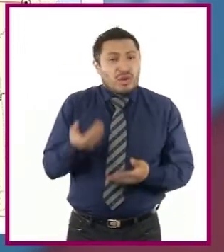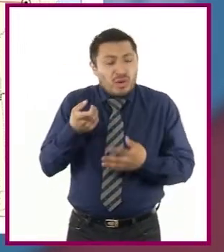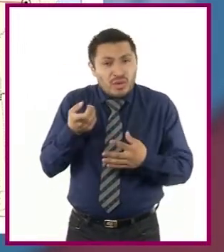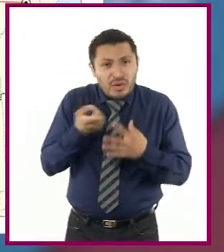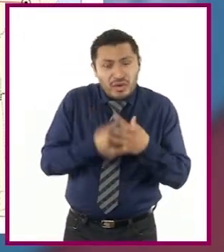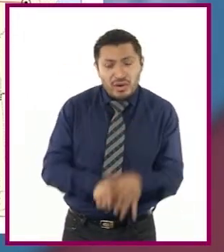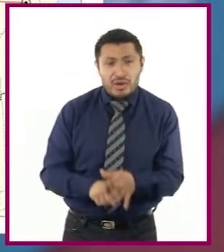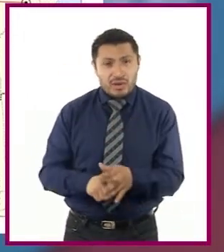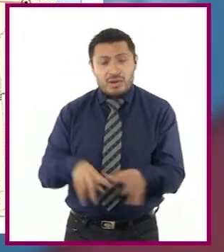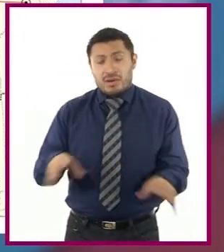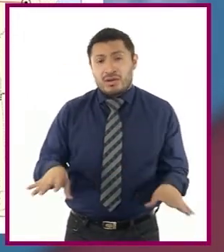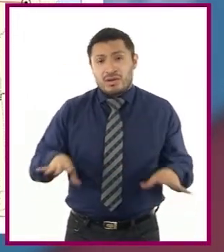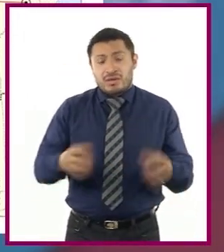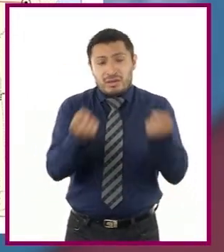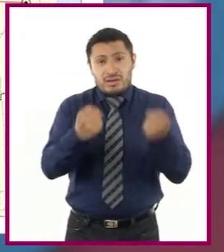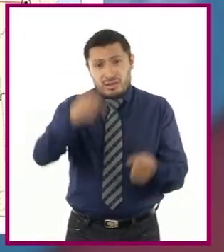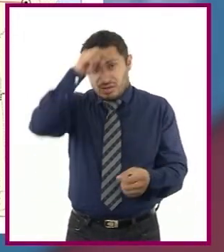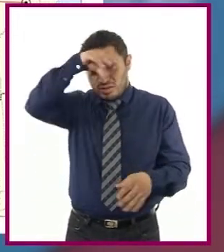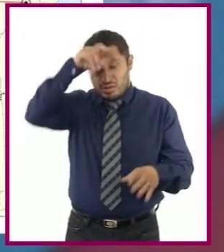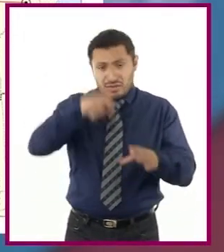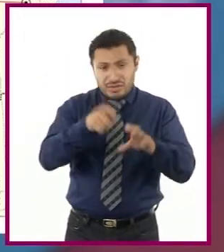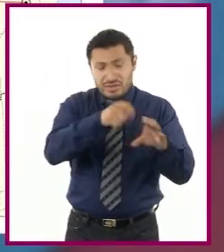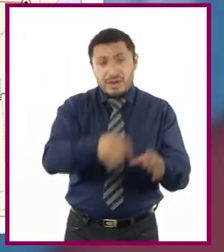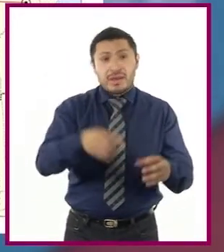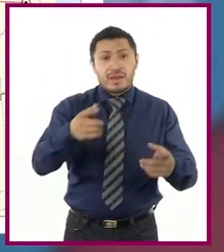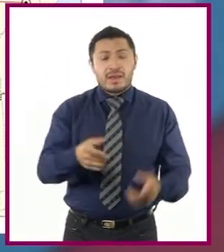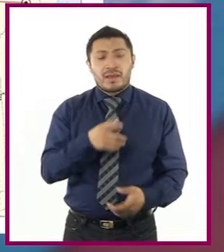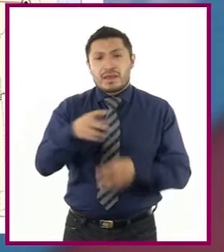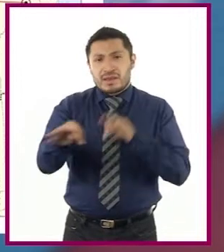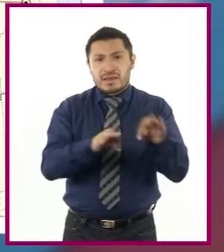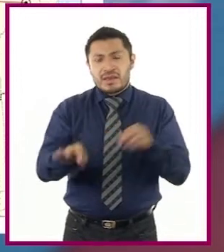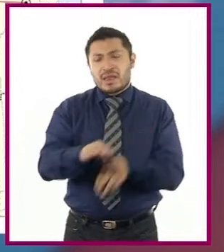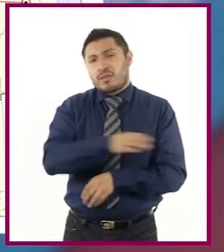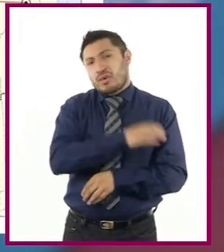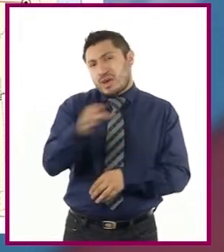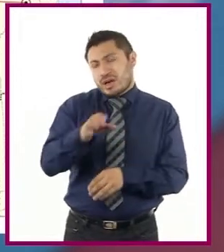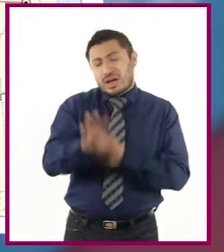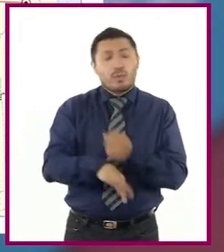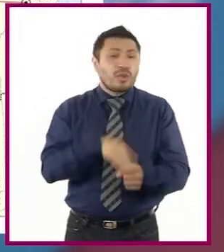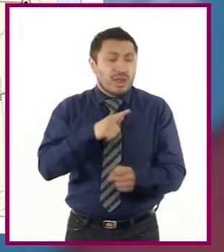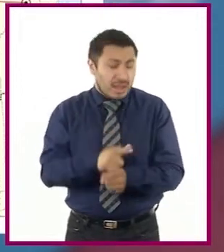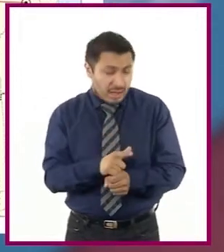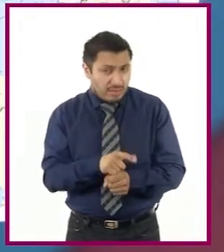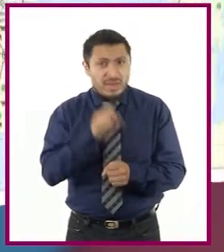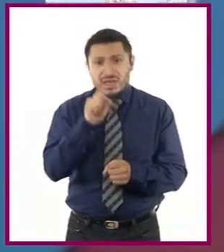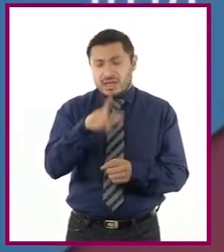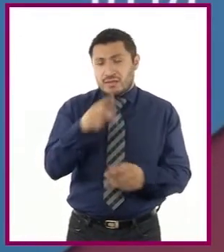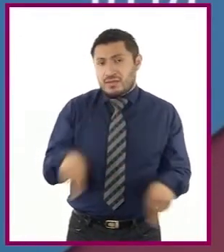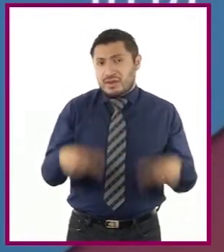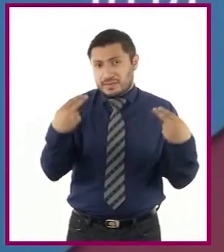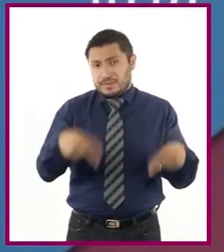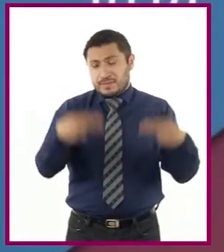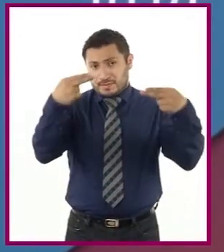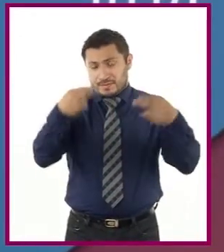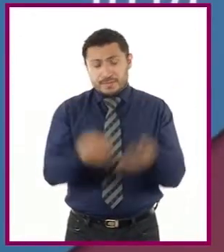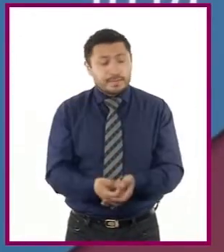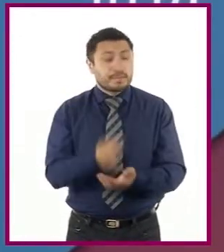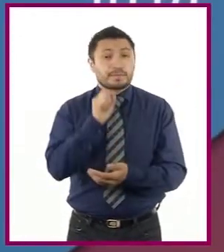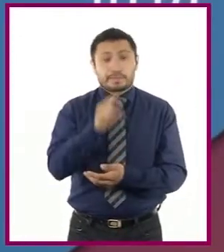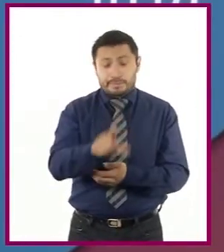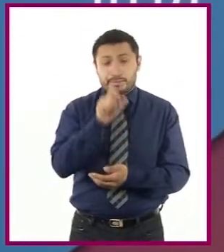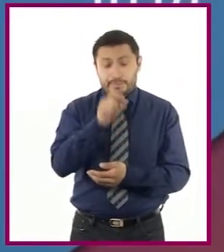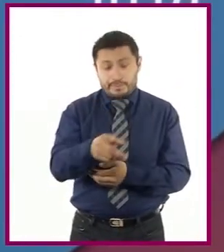la recuperación de la minería y el crecimiento de la agricultura y la ganadería, así como del comercio. No obstante,